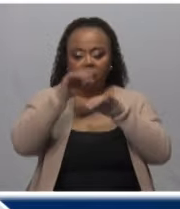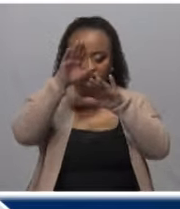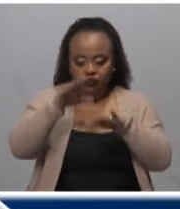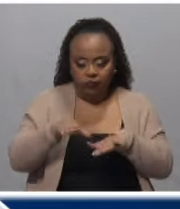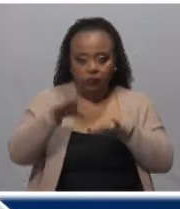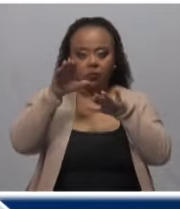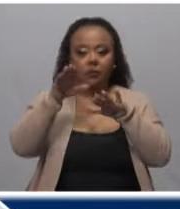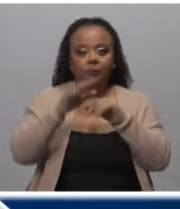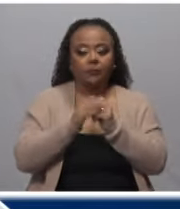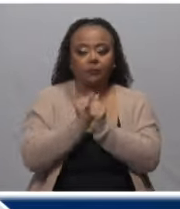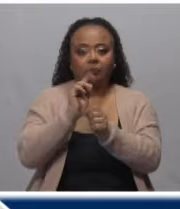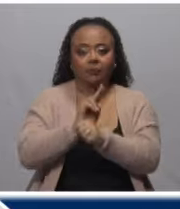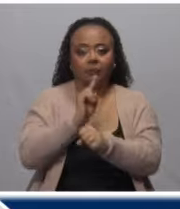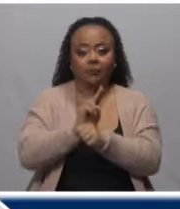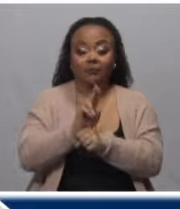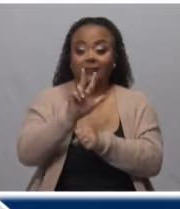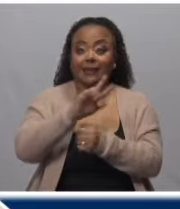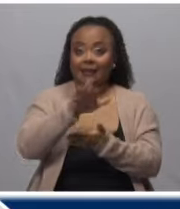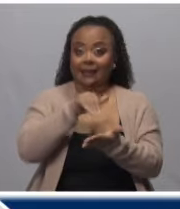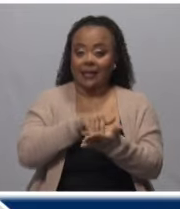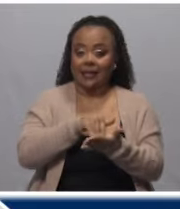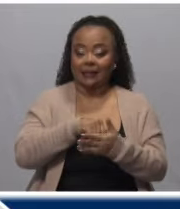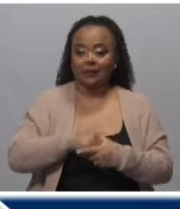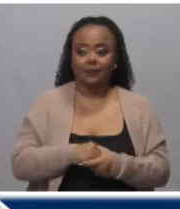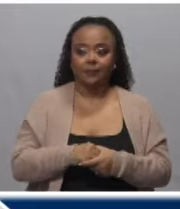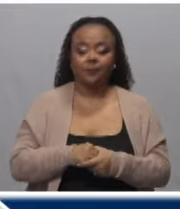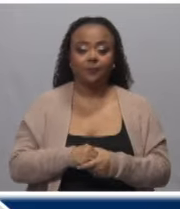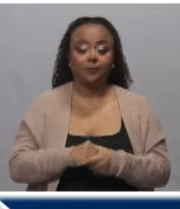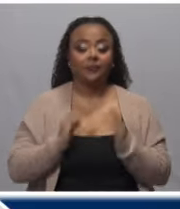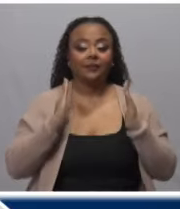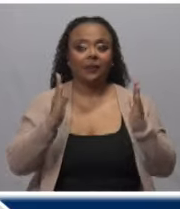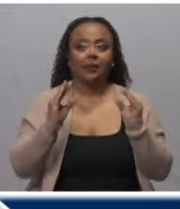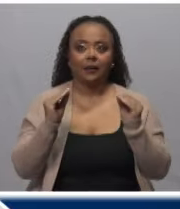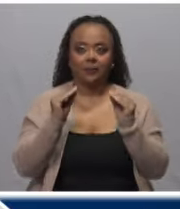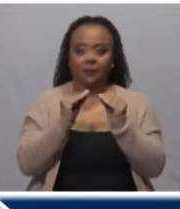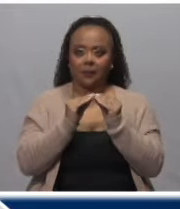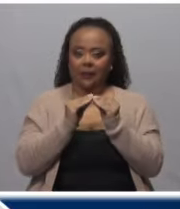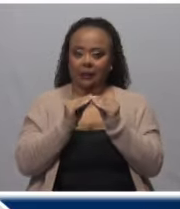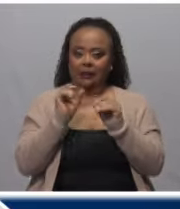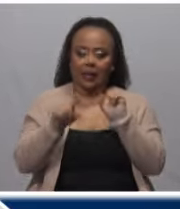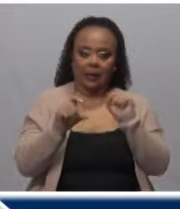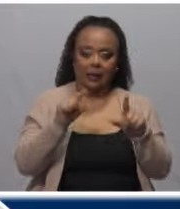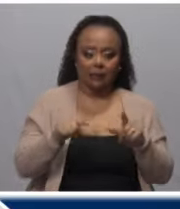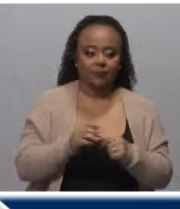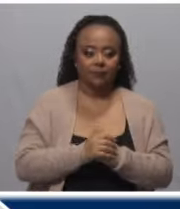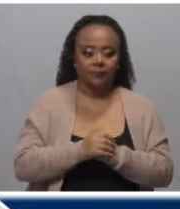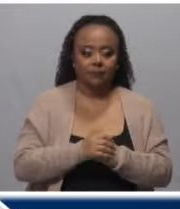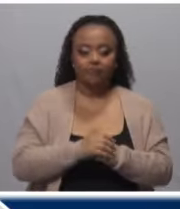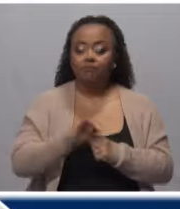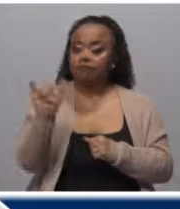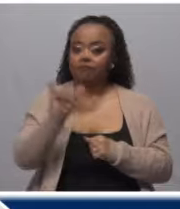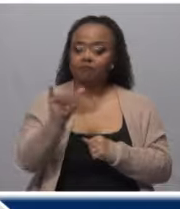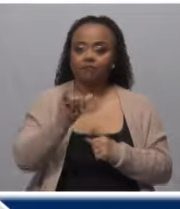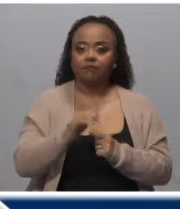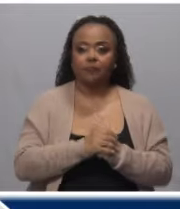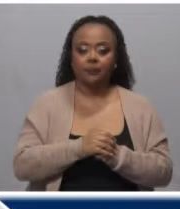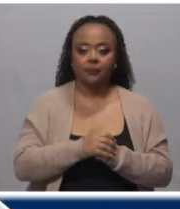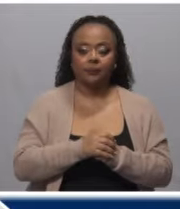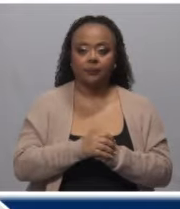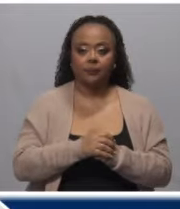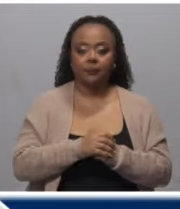en con la utilización de tres centrales el lateral más abocado al ataque e igual